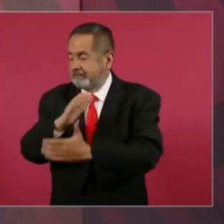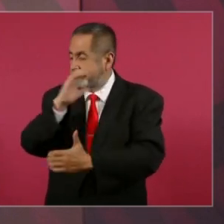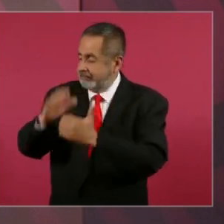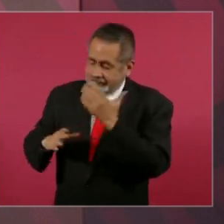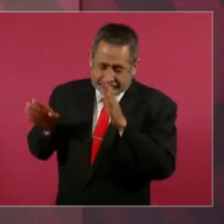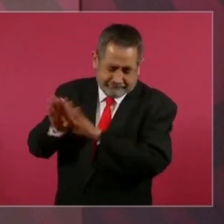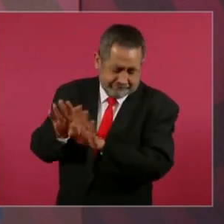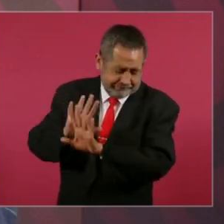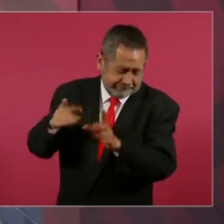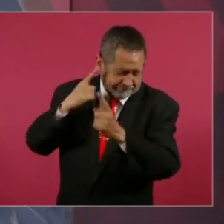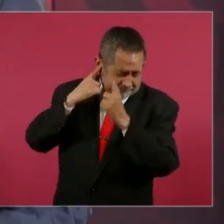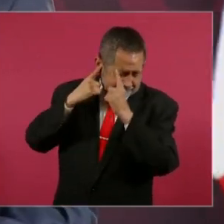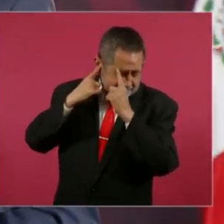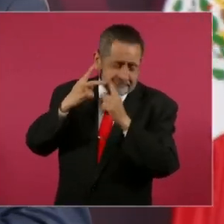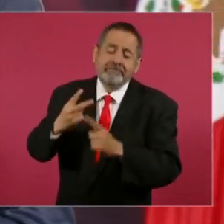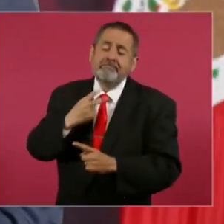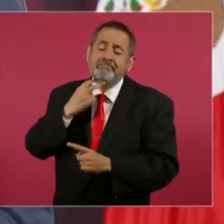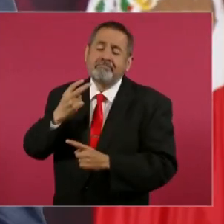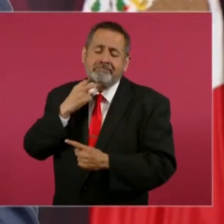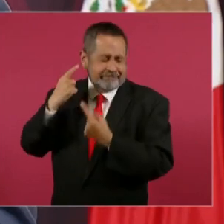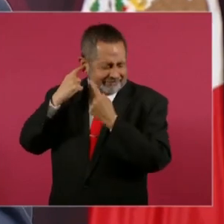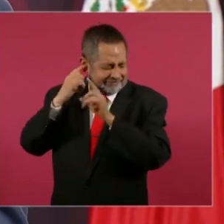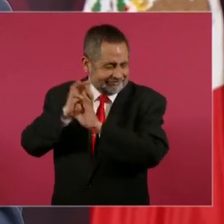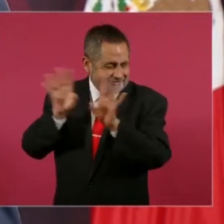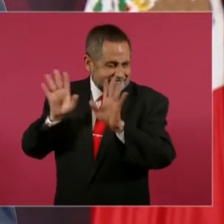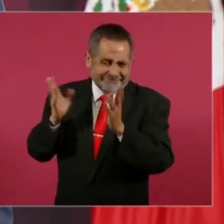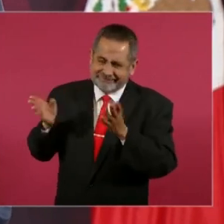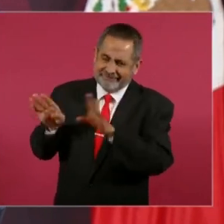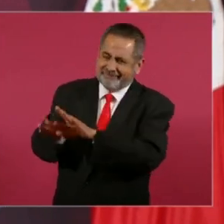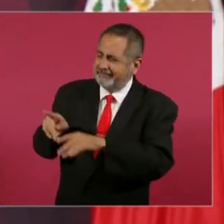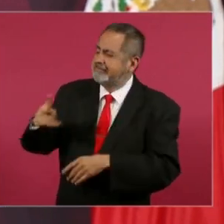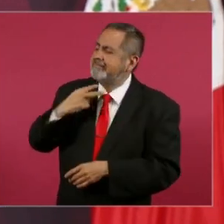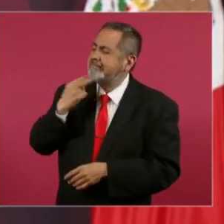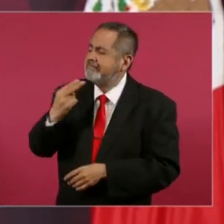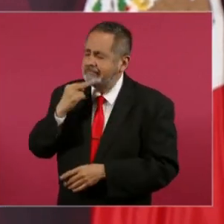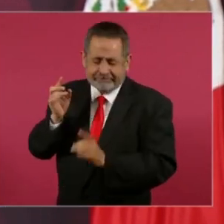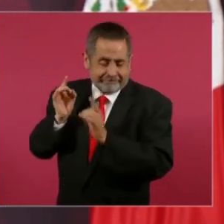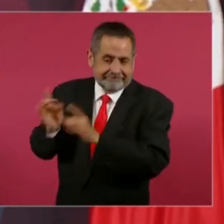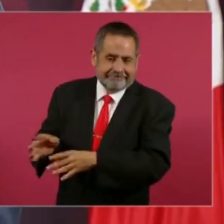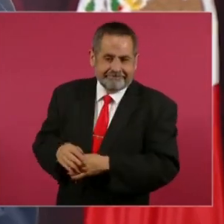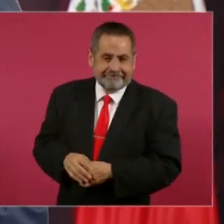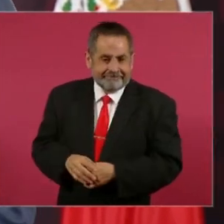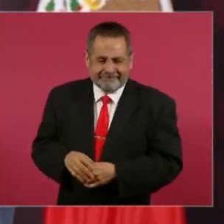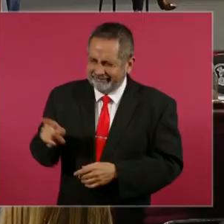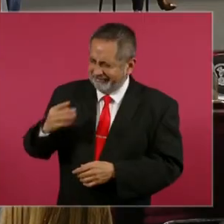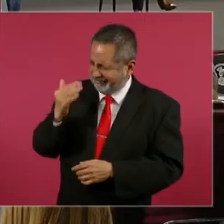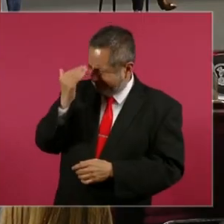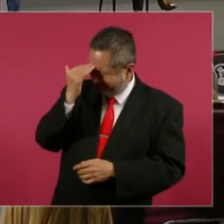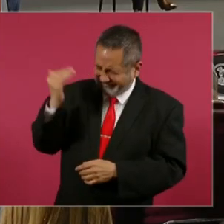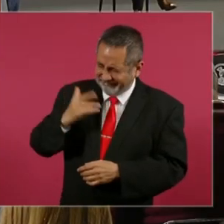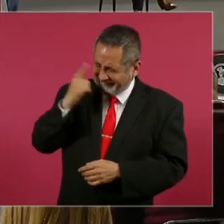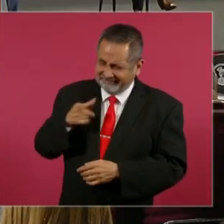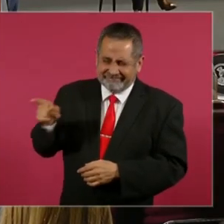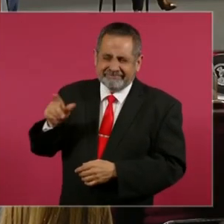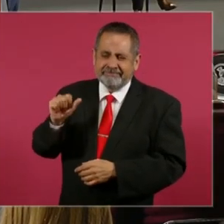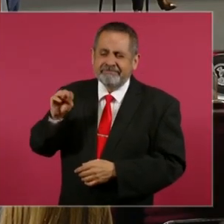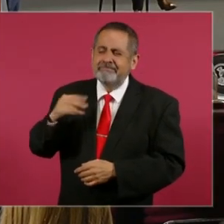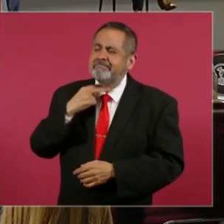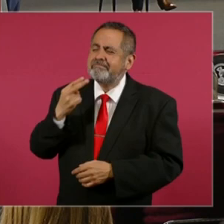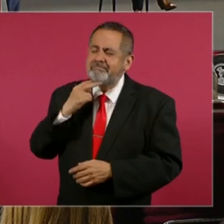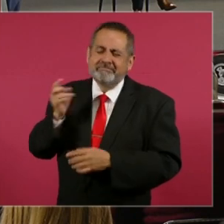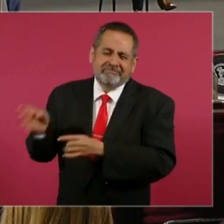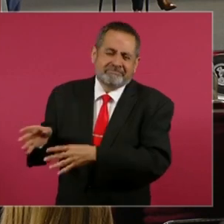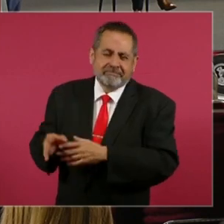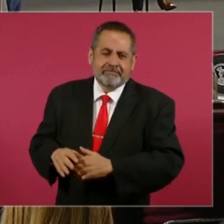no quiero escuchar tu voz. Además, qué voz tan horrenda. Presidente,